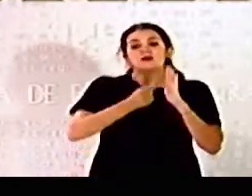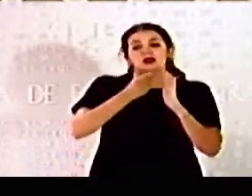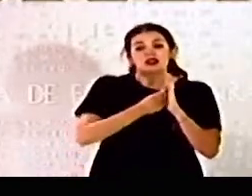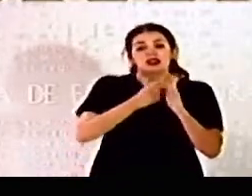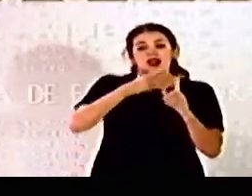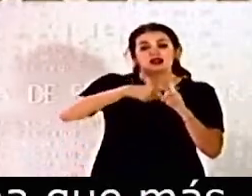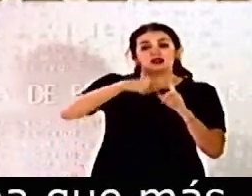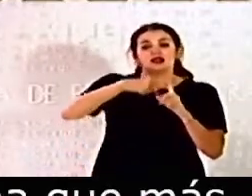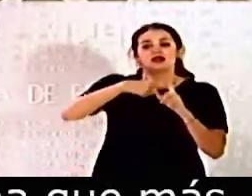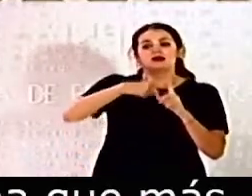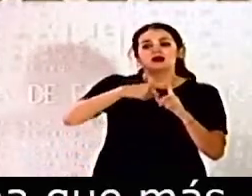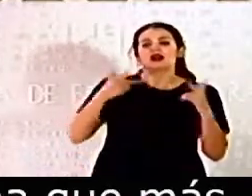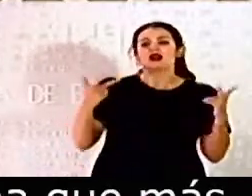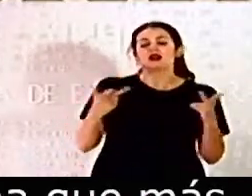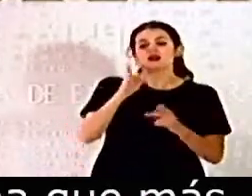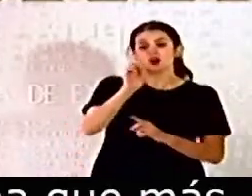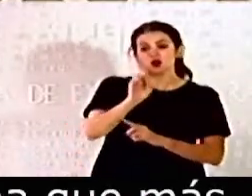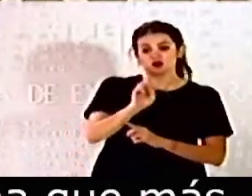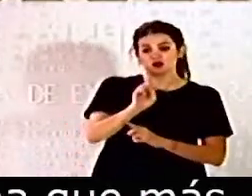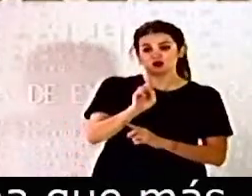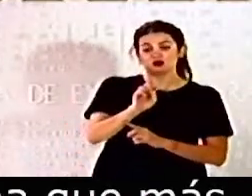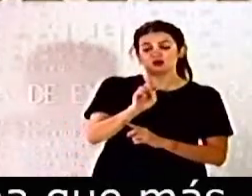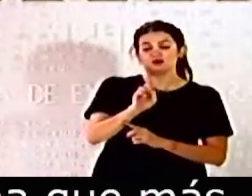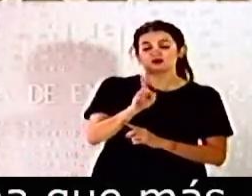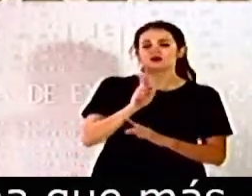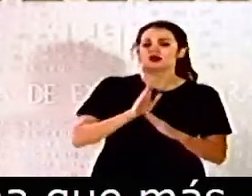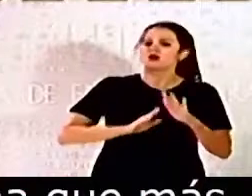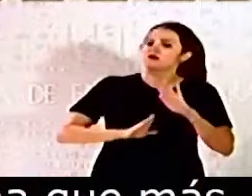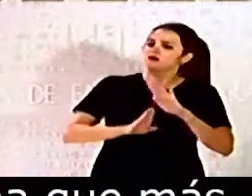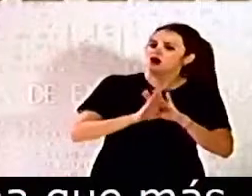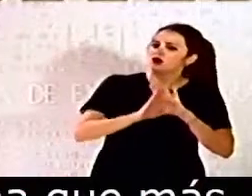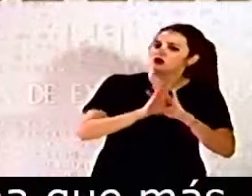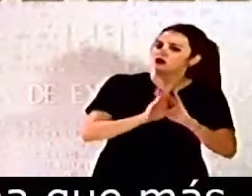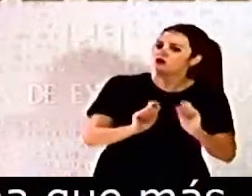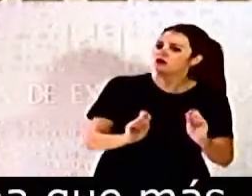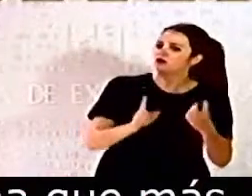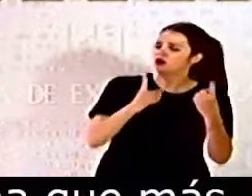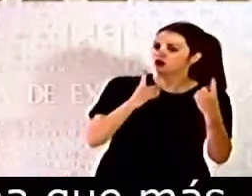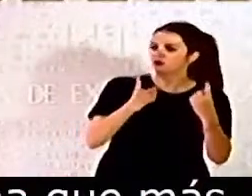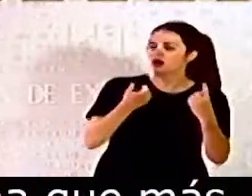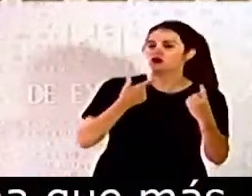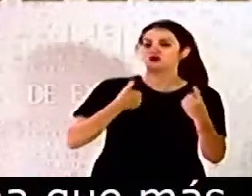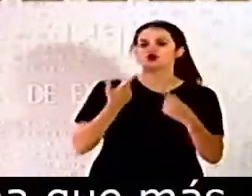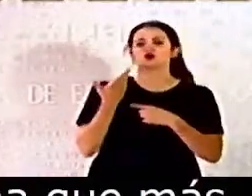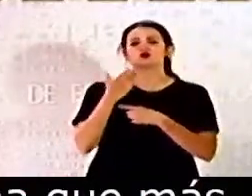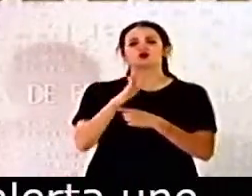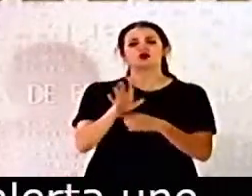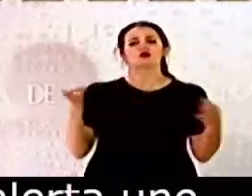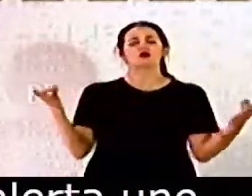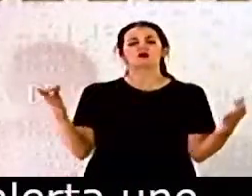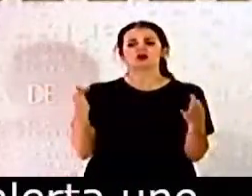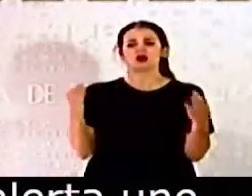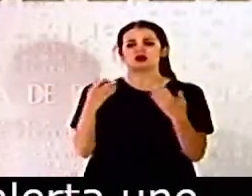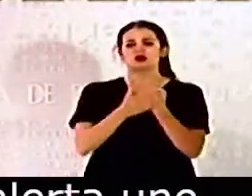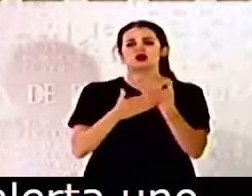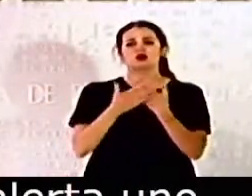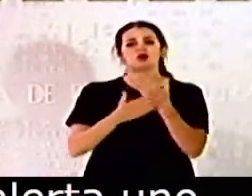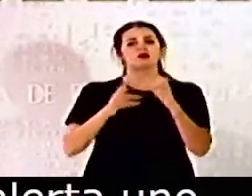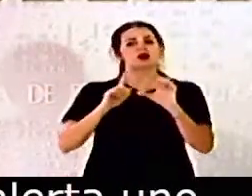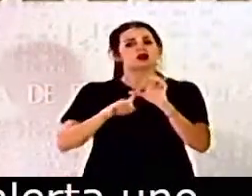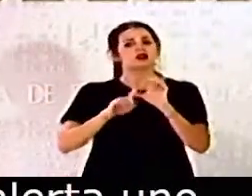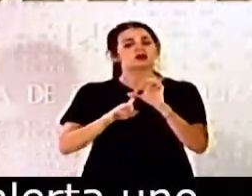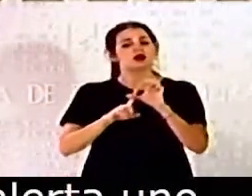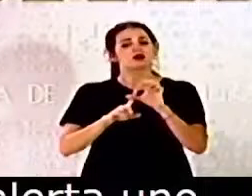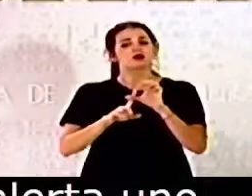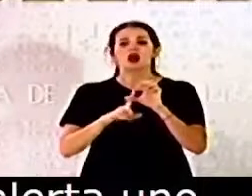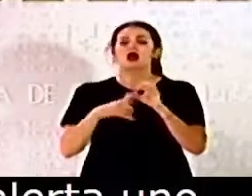1. Sinceramente lo creo. Creo que hemos demostrado, el Gobierno de la Junta de Extremadura, a todos los sectores que se